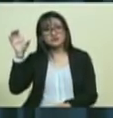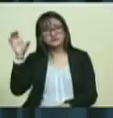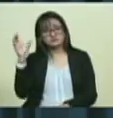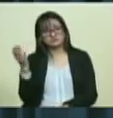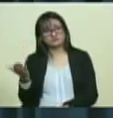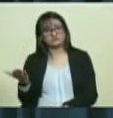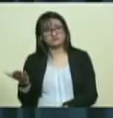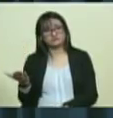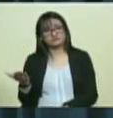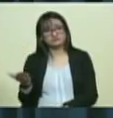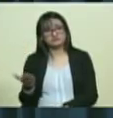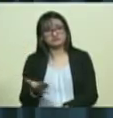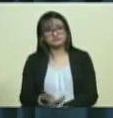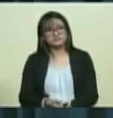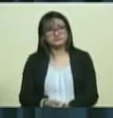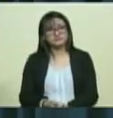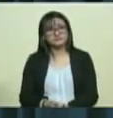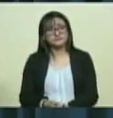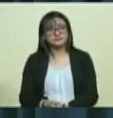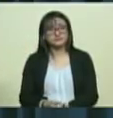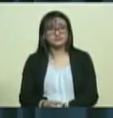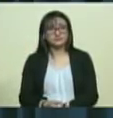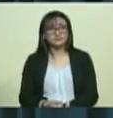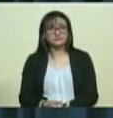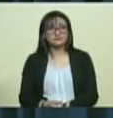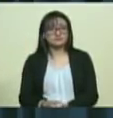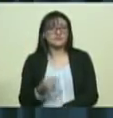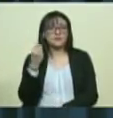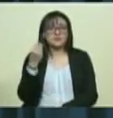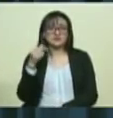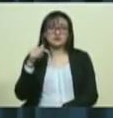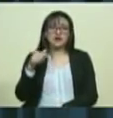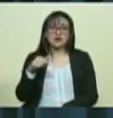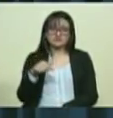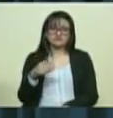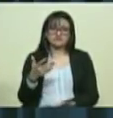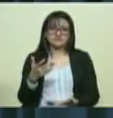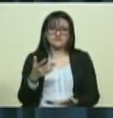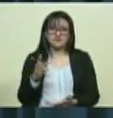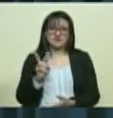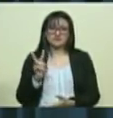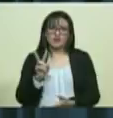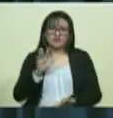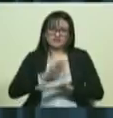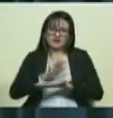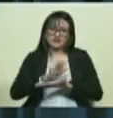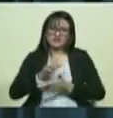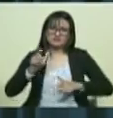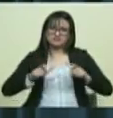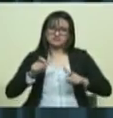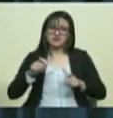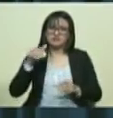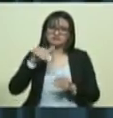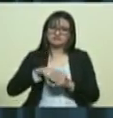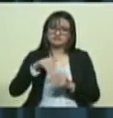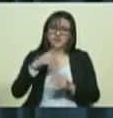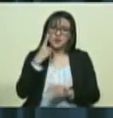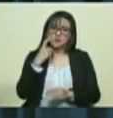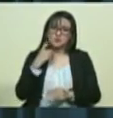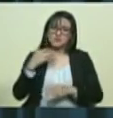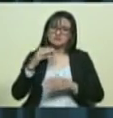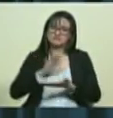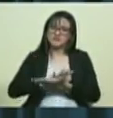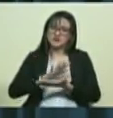y al menos nos concederán que nosotros tenemos una amplia vocación pacífica en eventos electorales en